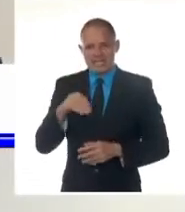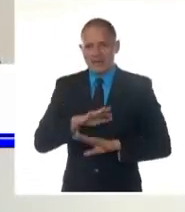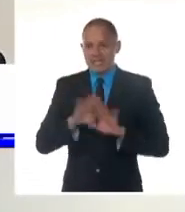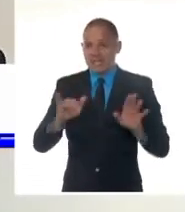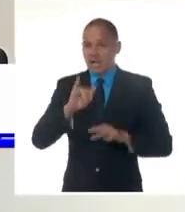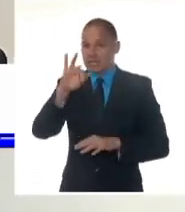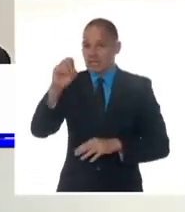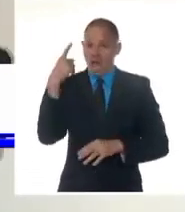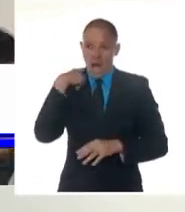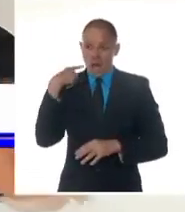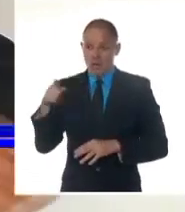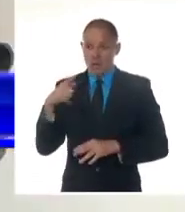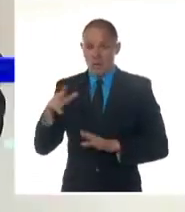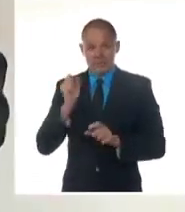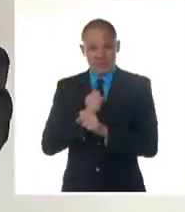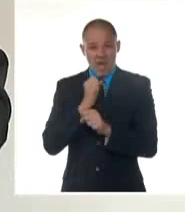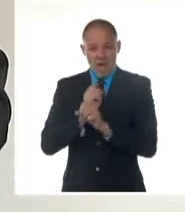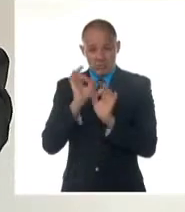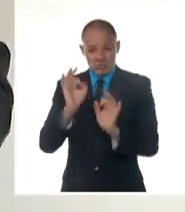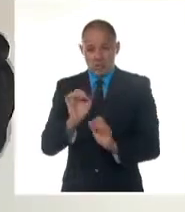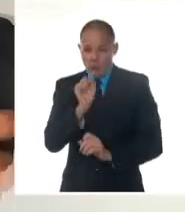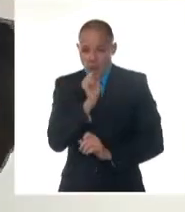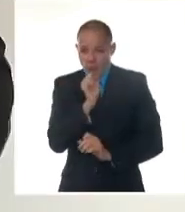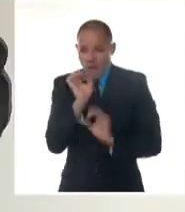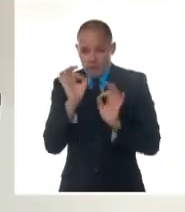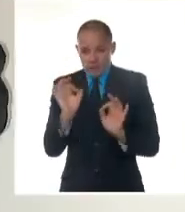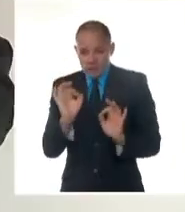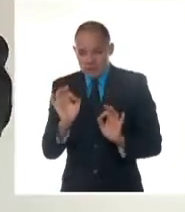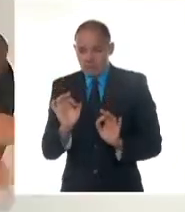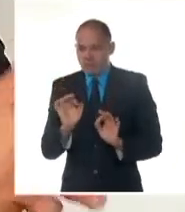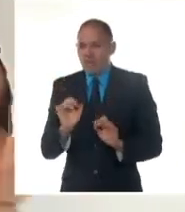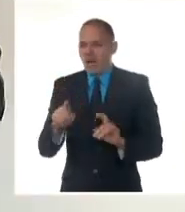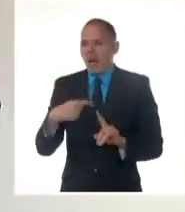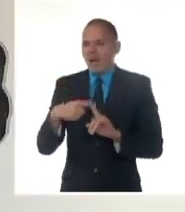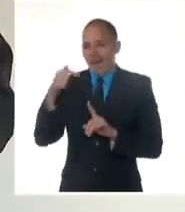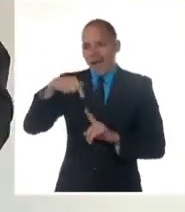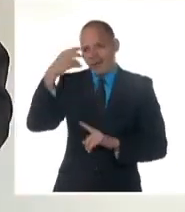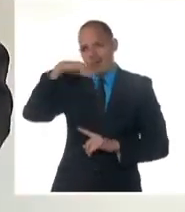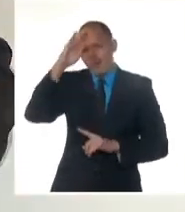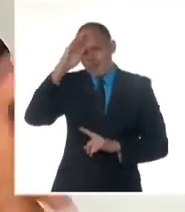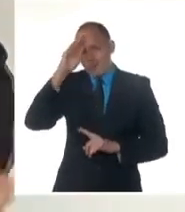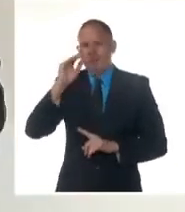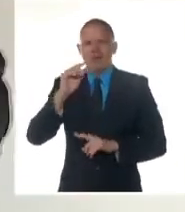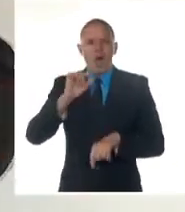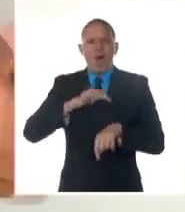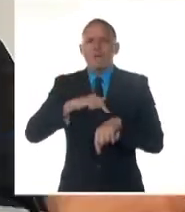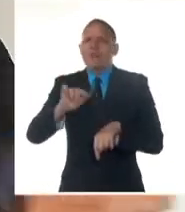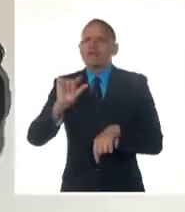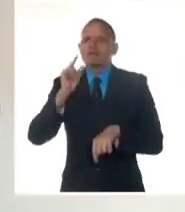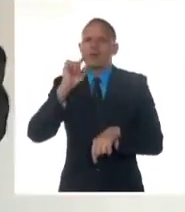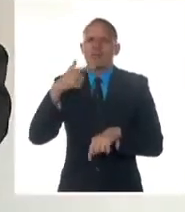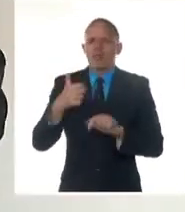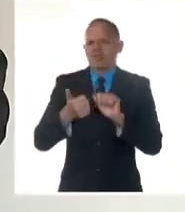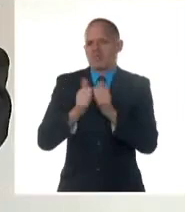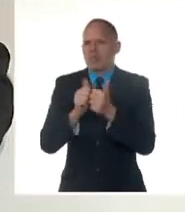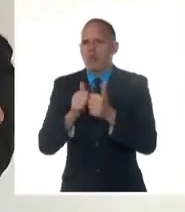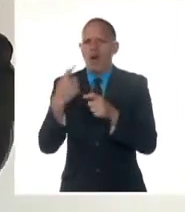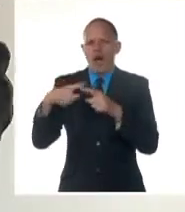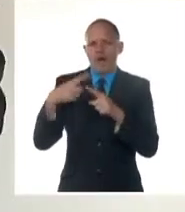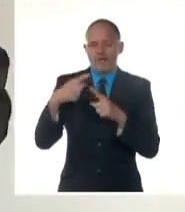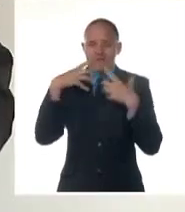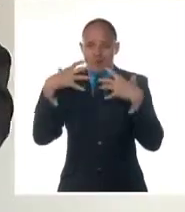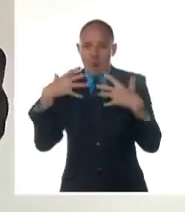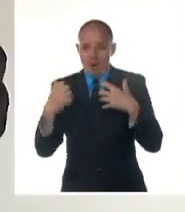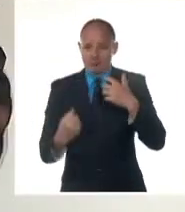años dedicado a la narración deportiva, sobre todo estuvo en varios de los momentos más importantes del boxeo, el béisbol. Lo